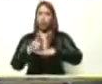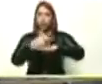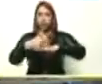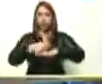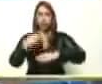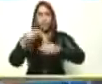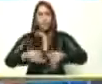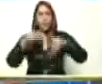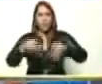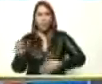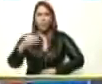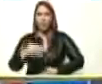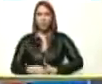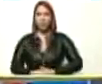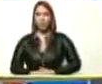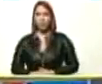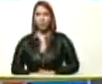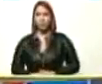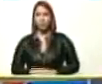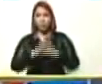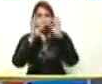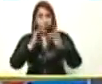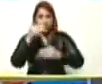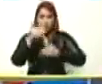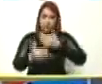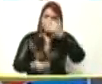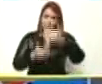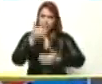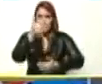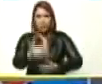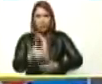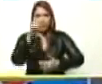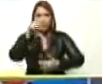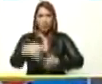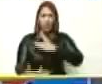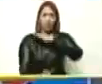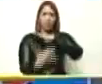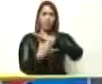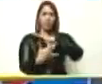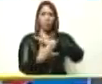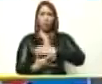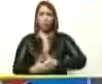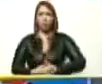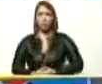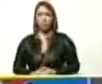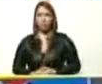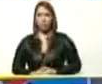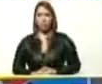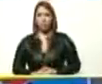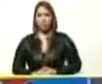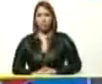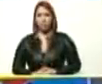vez más, de manera progresiva, y tecnológica, para,